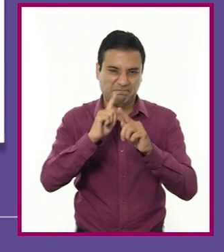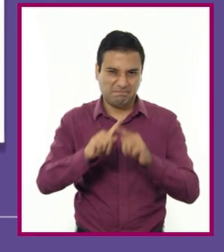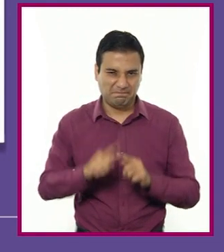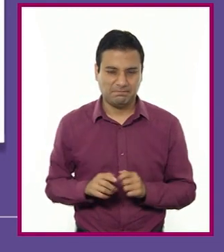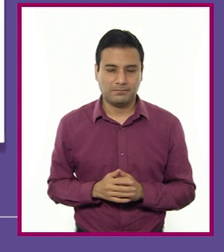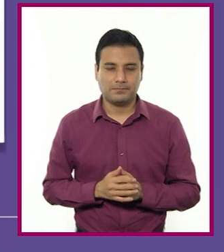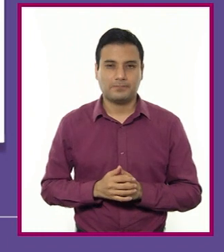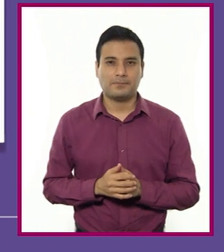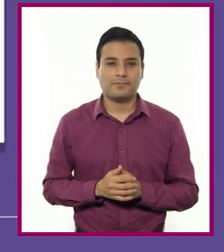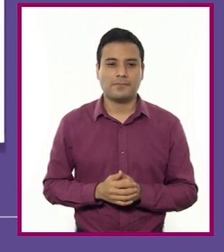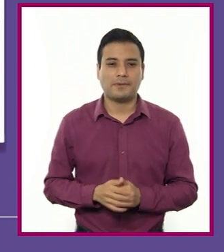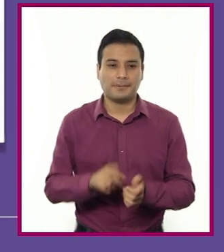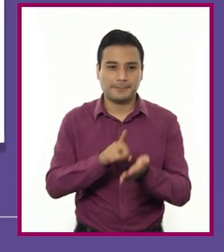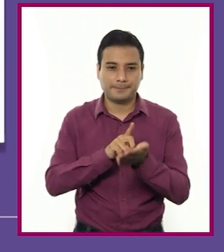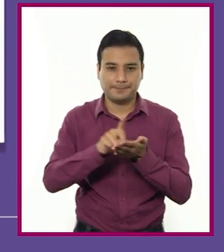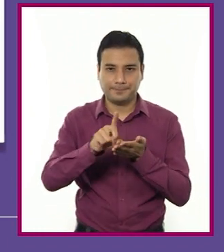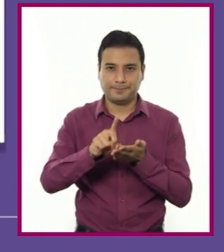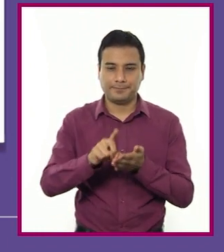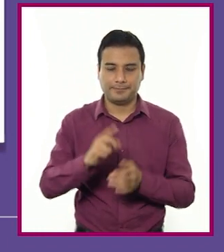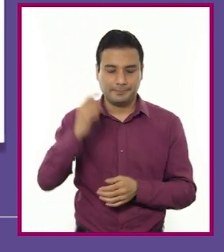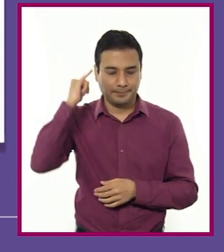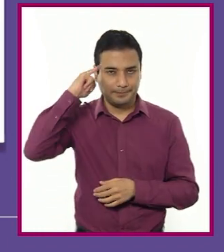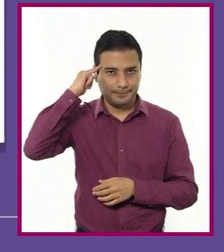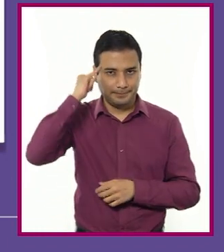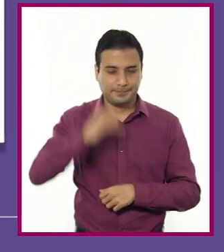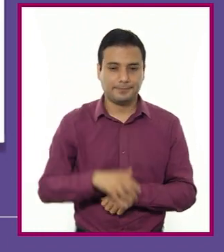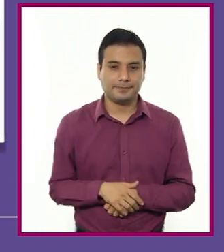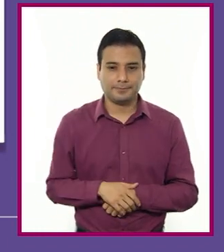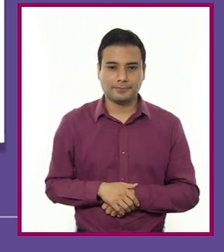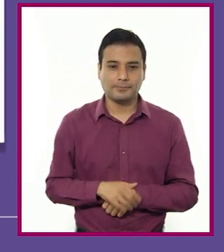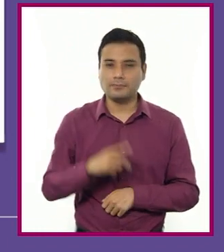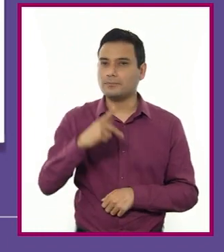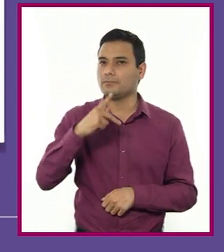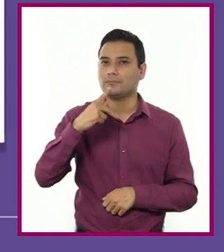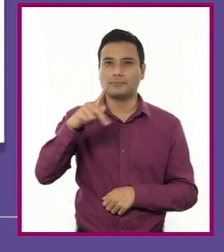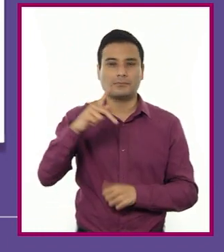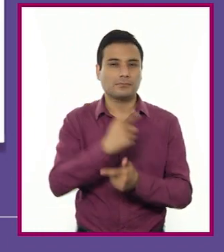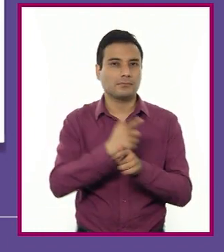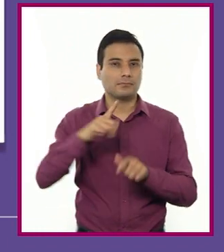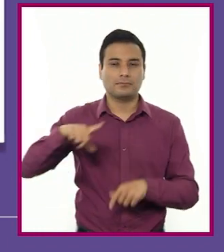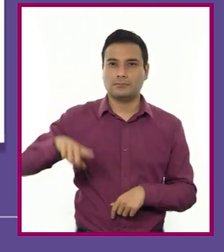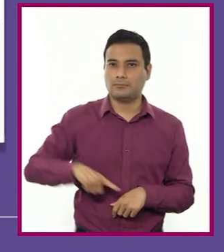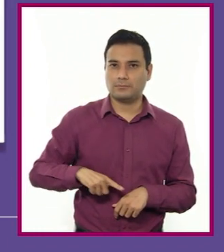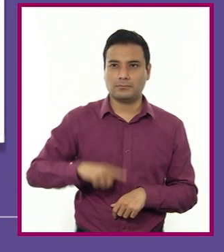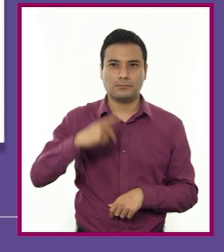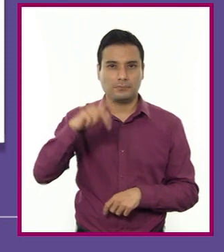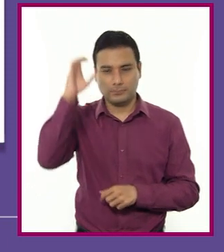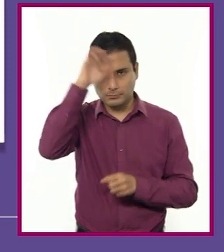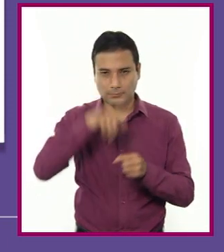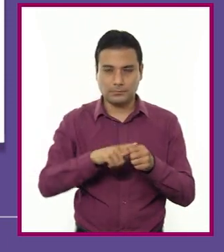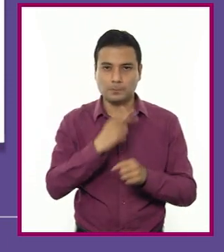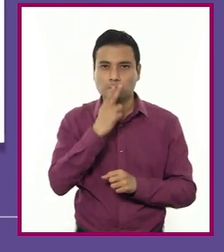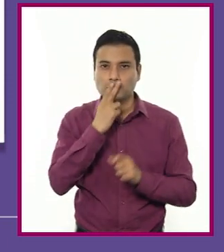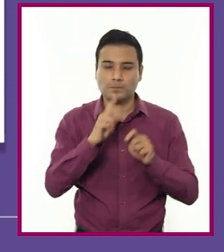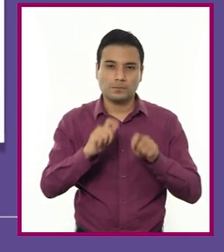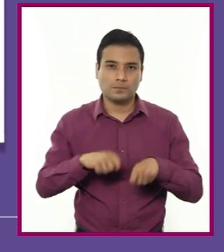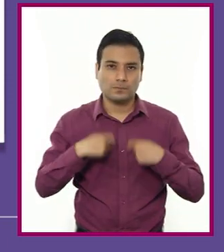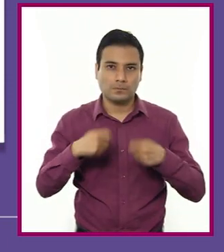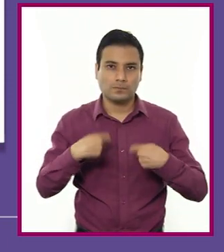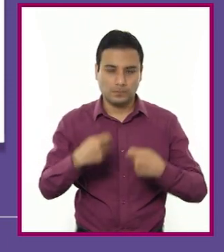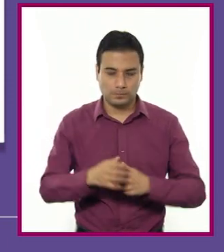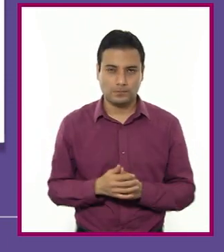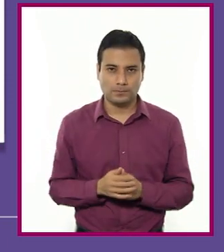Derechos de los pueblos indígenas a su libre determinación y a la preservación de su cultura. Derecho colectivo